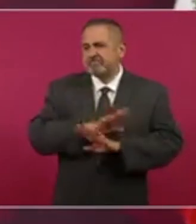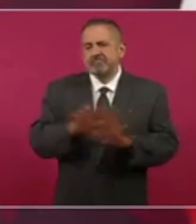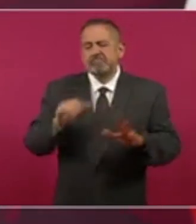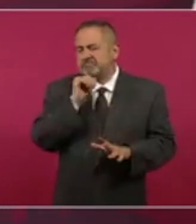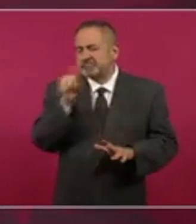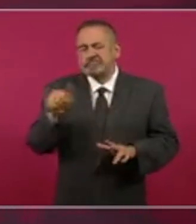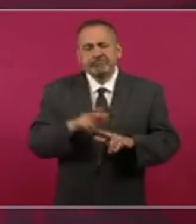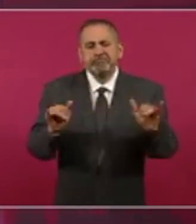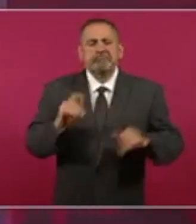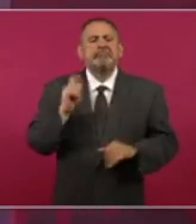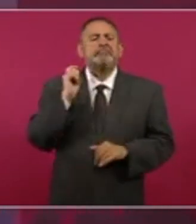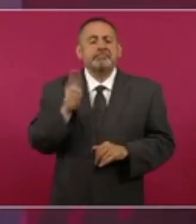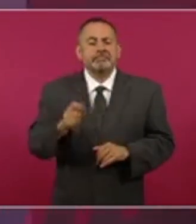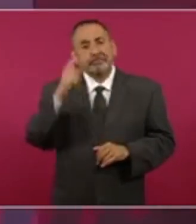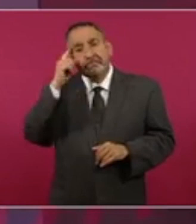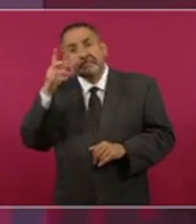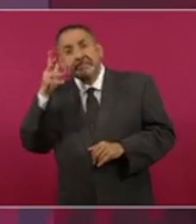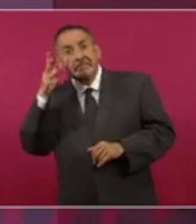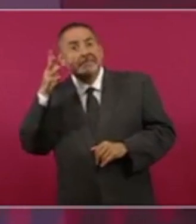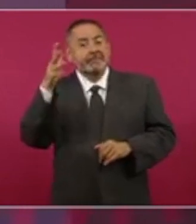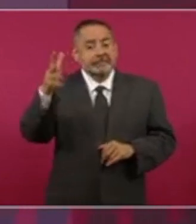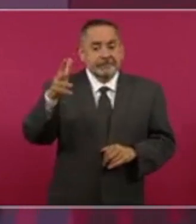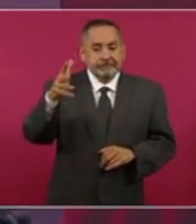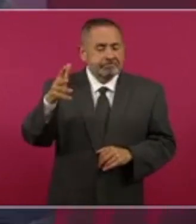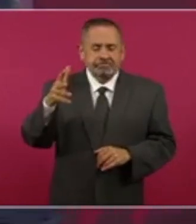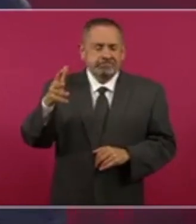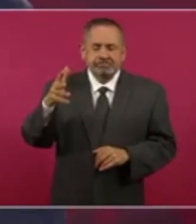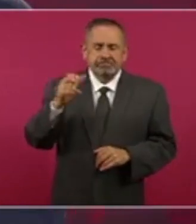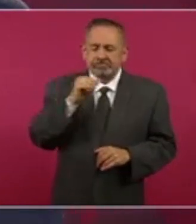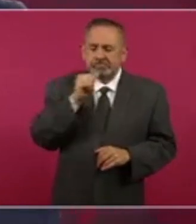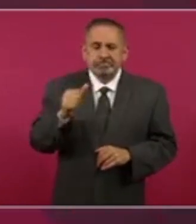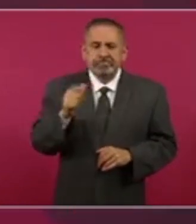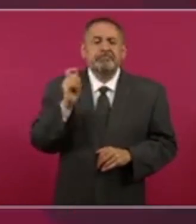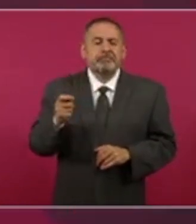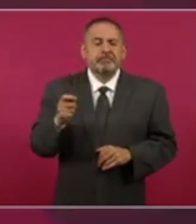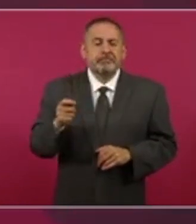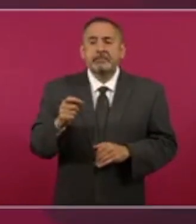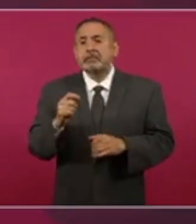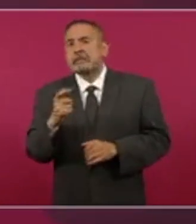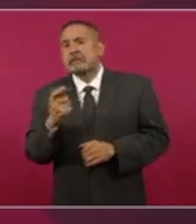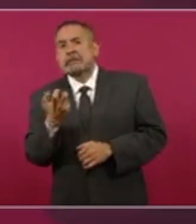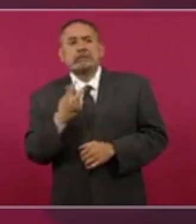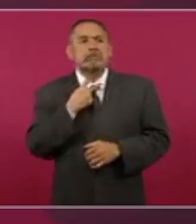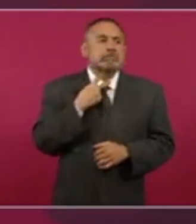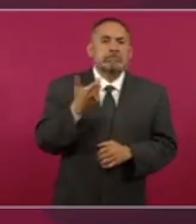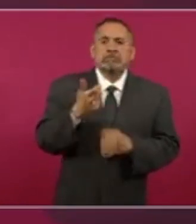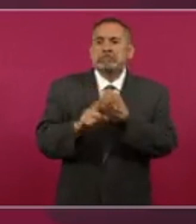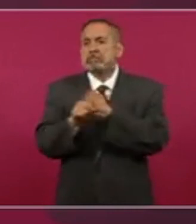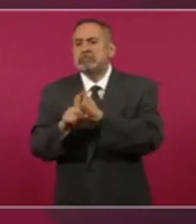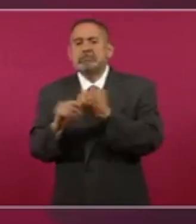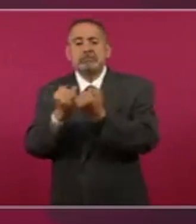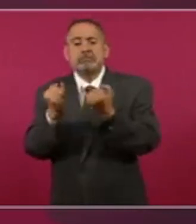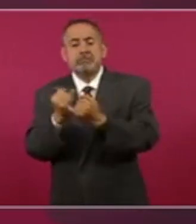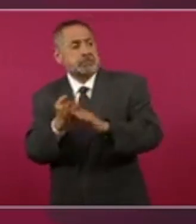uno de ellos son las elecciones de Estados Unidos las cuales podrían generar una crisis económica financiera